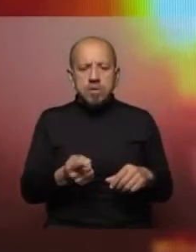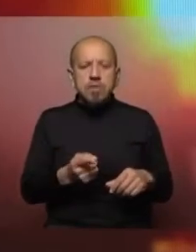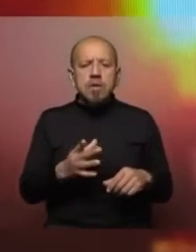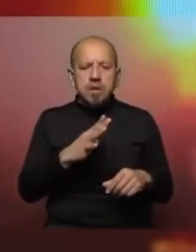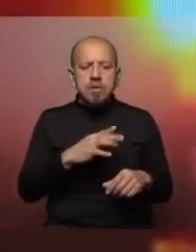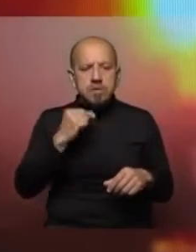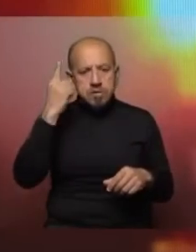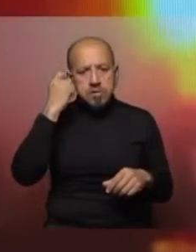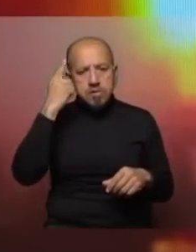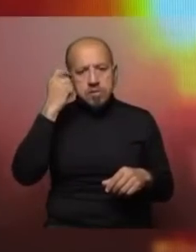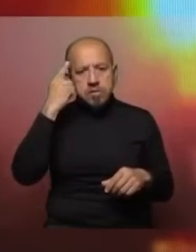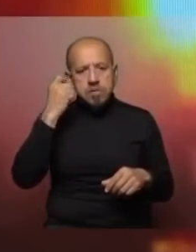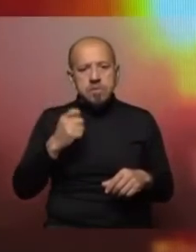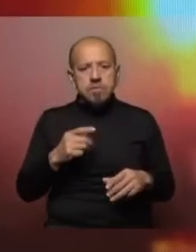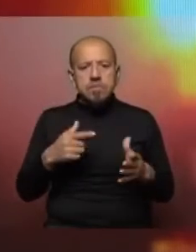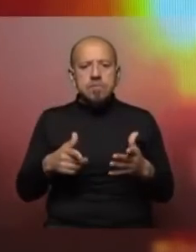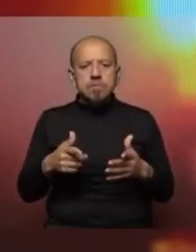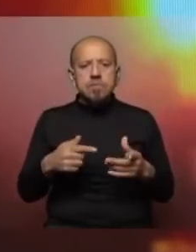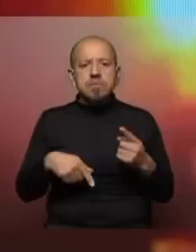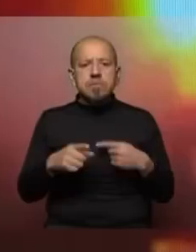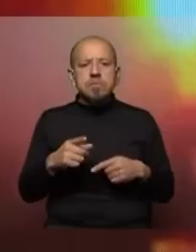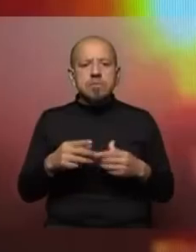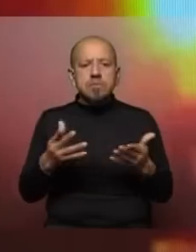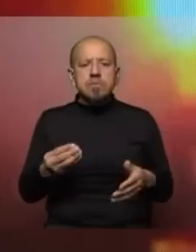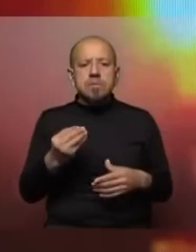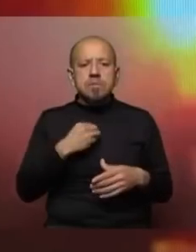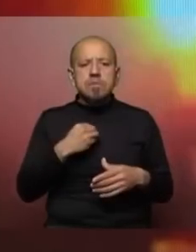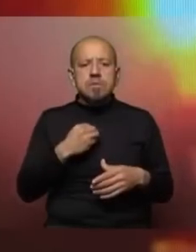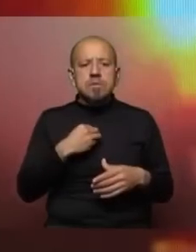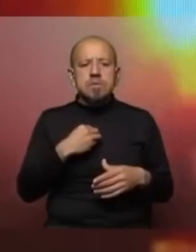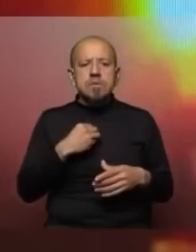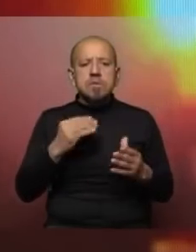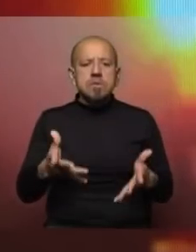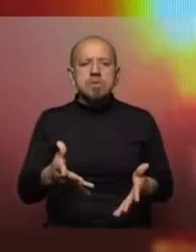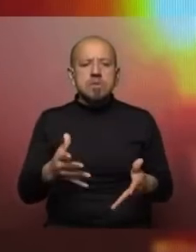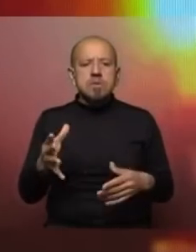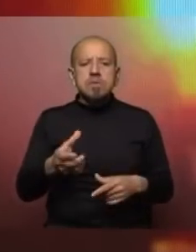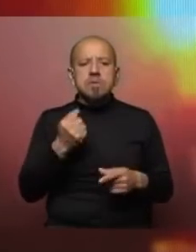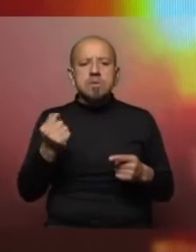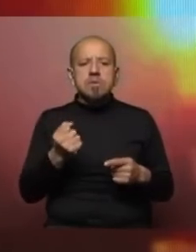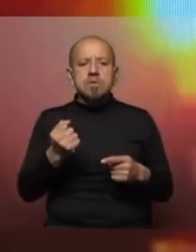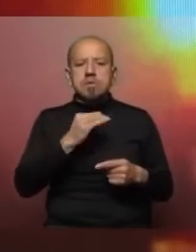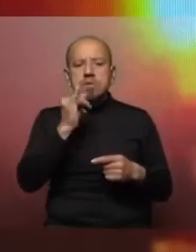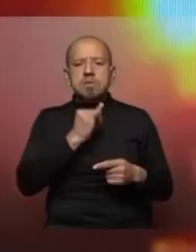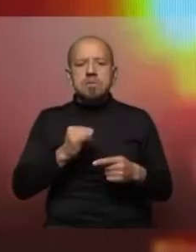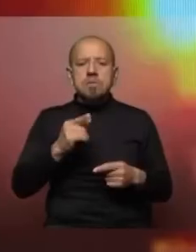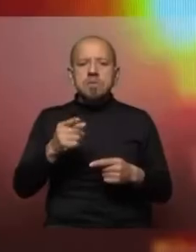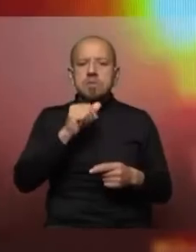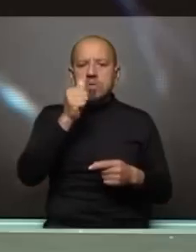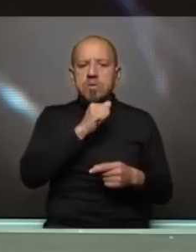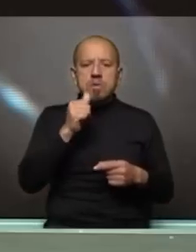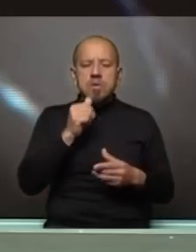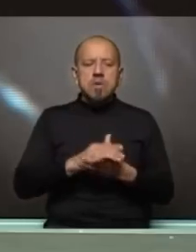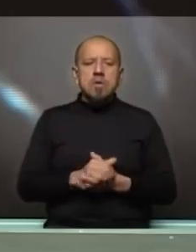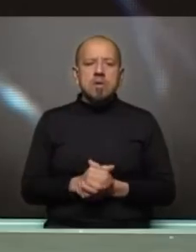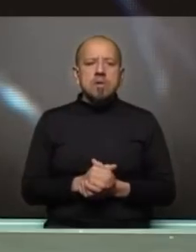experiencias en ese sentido y en qué depositan la confianza para recomponer la paz a través de ese tipo de